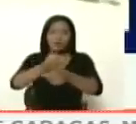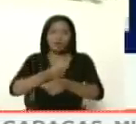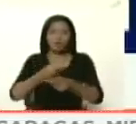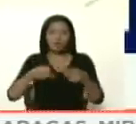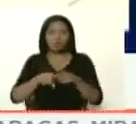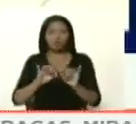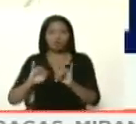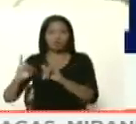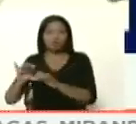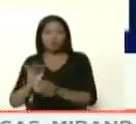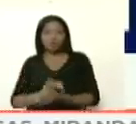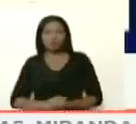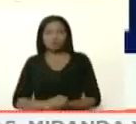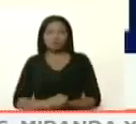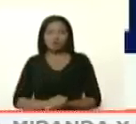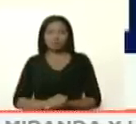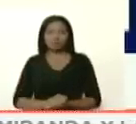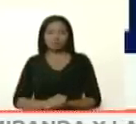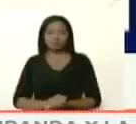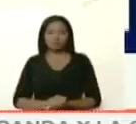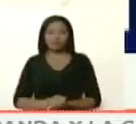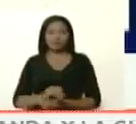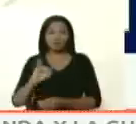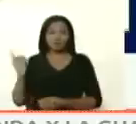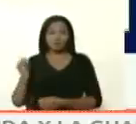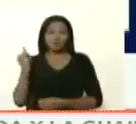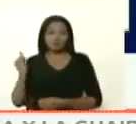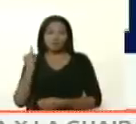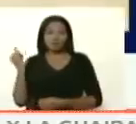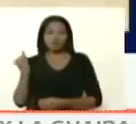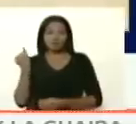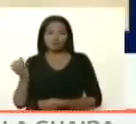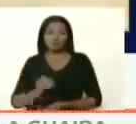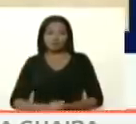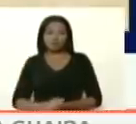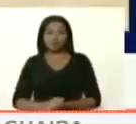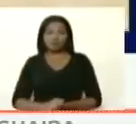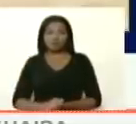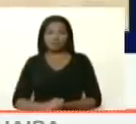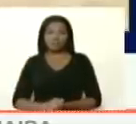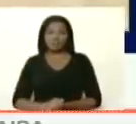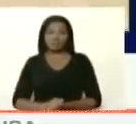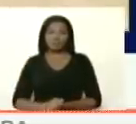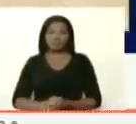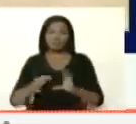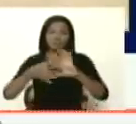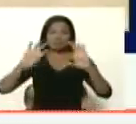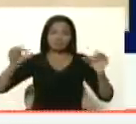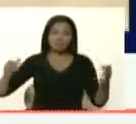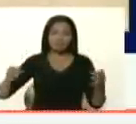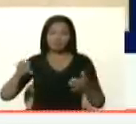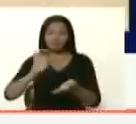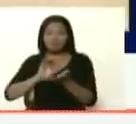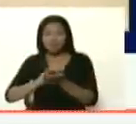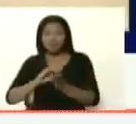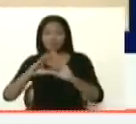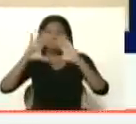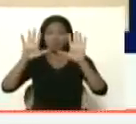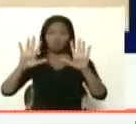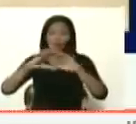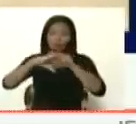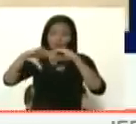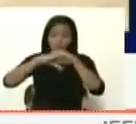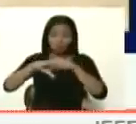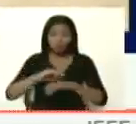10 autobuses. La ruta La Vega, Paraíso y Centro, 10 autobuses.